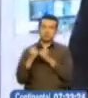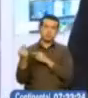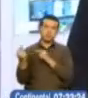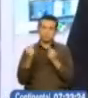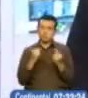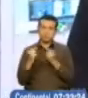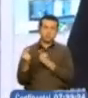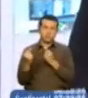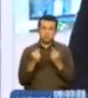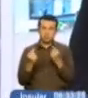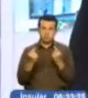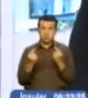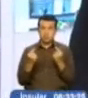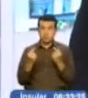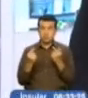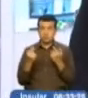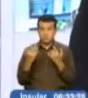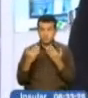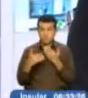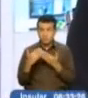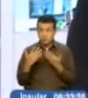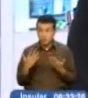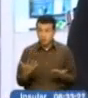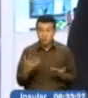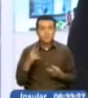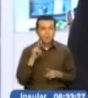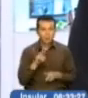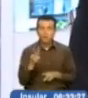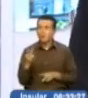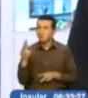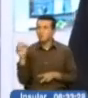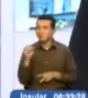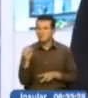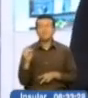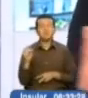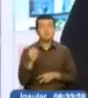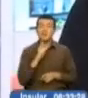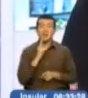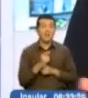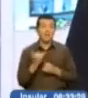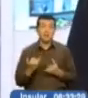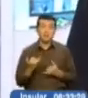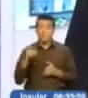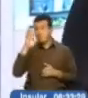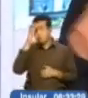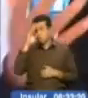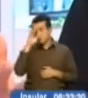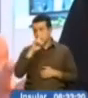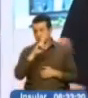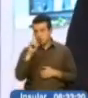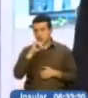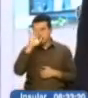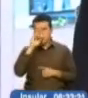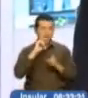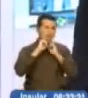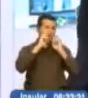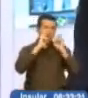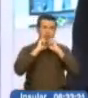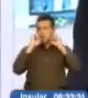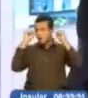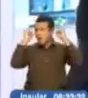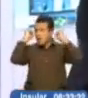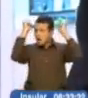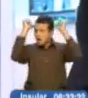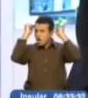general está pasando factura. O sea, es decir, de algún modo la derecha con un poco más de bulla, no es necesariamente